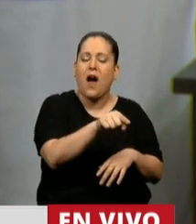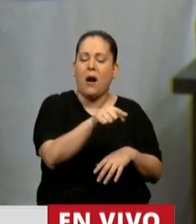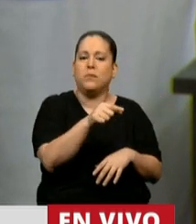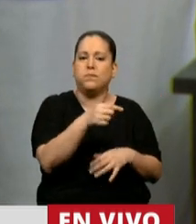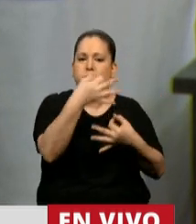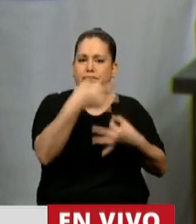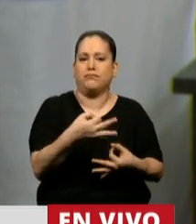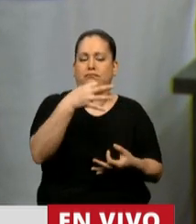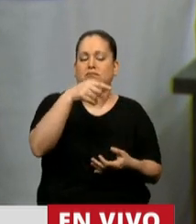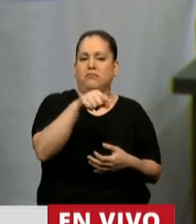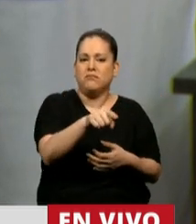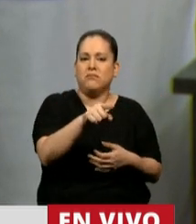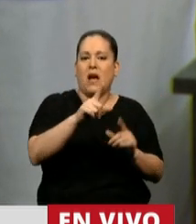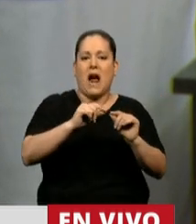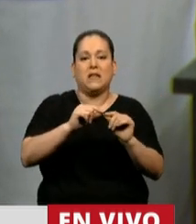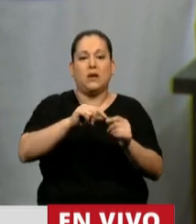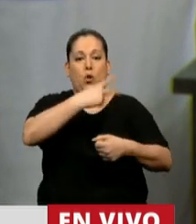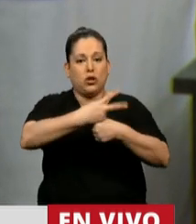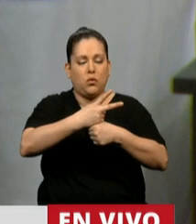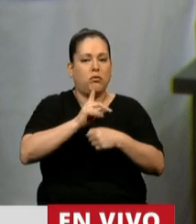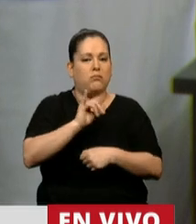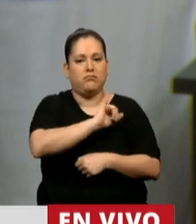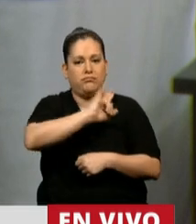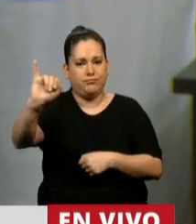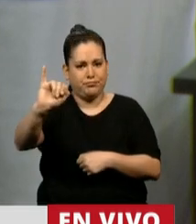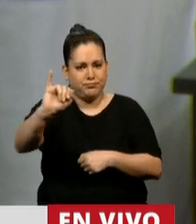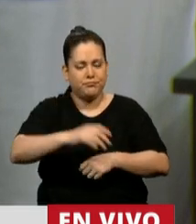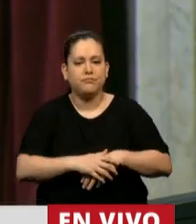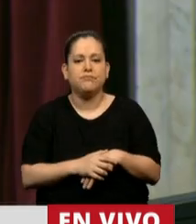establecimiento el artículo segundo es de